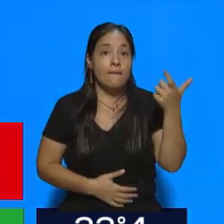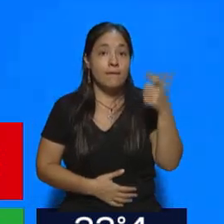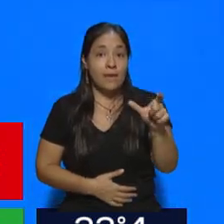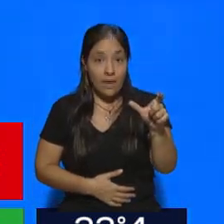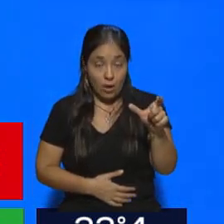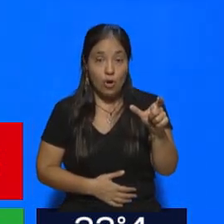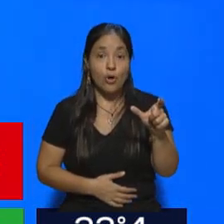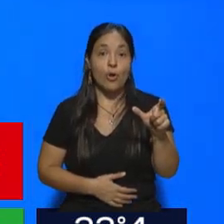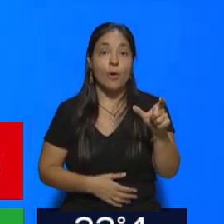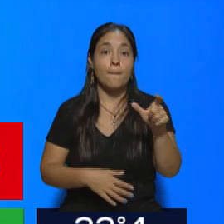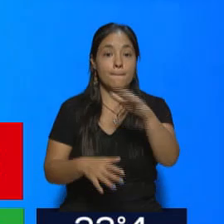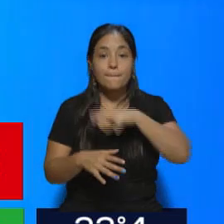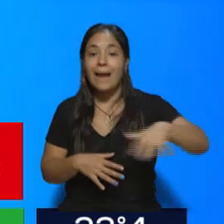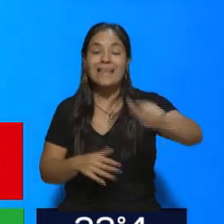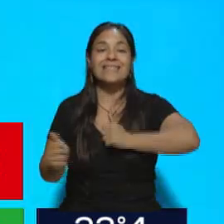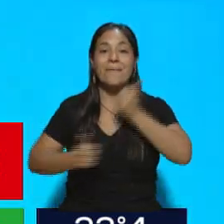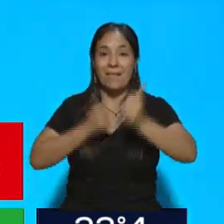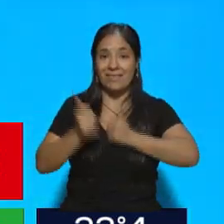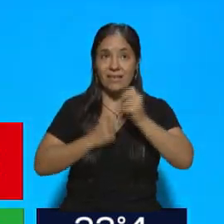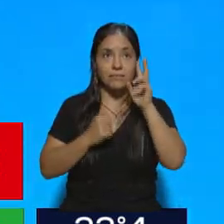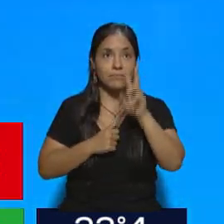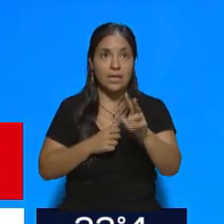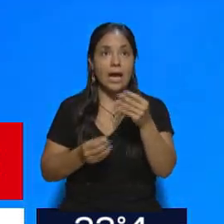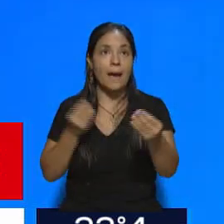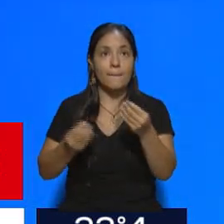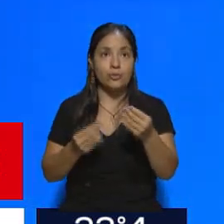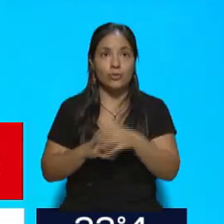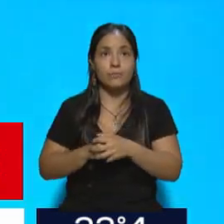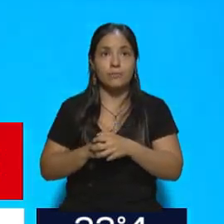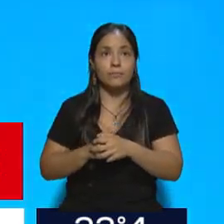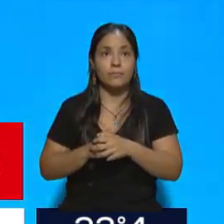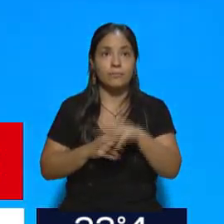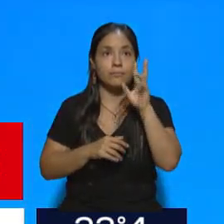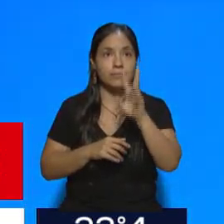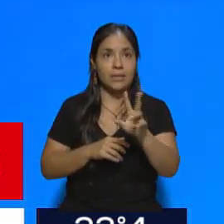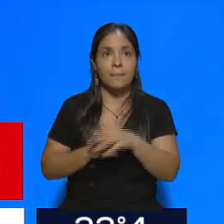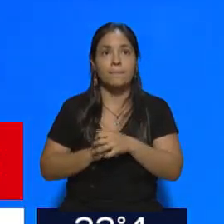Independencia porque quedó y pasó inadvertido en la composición de todos los cuadros. Miren esto.